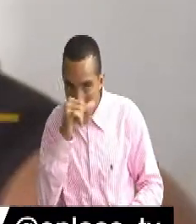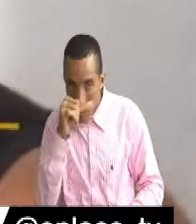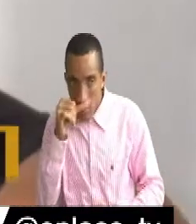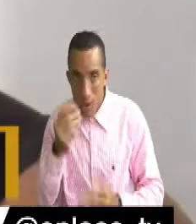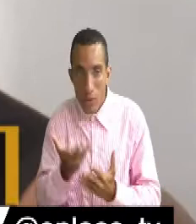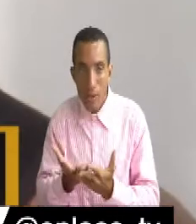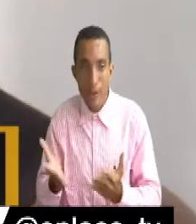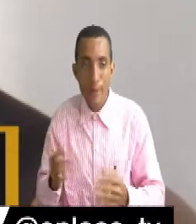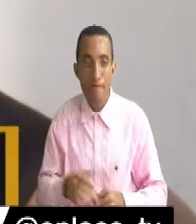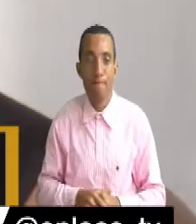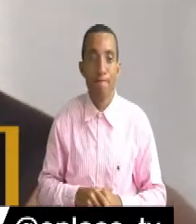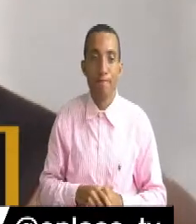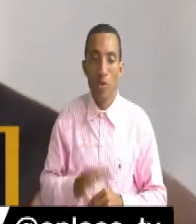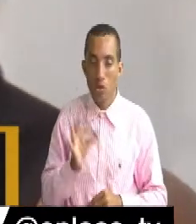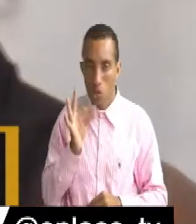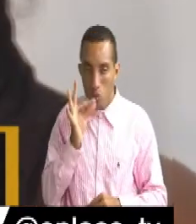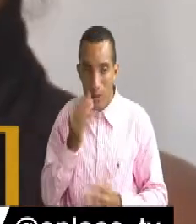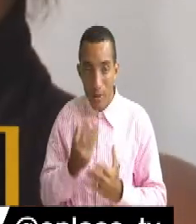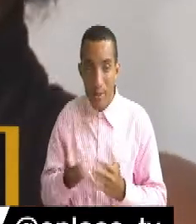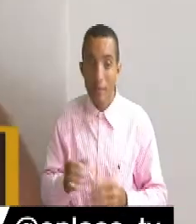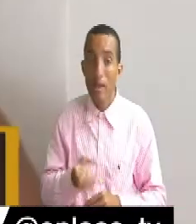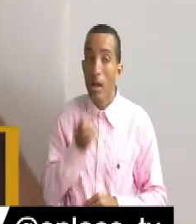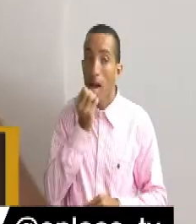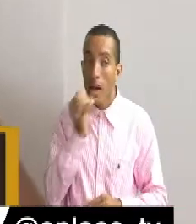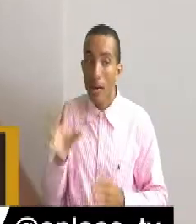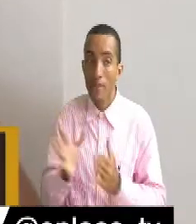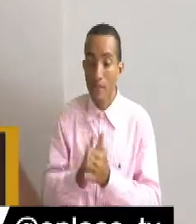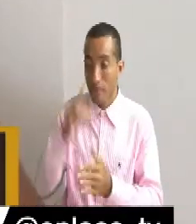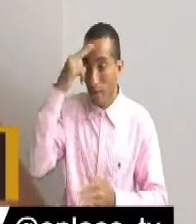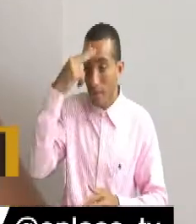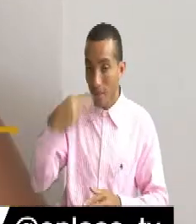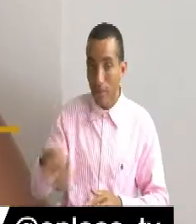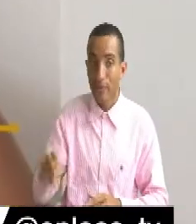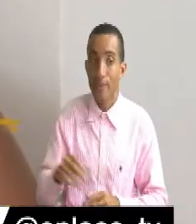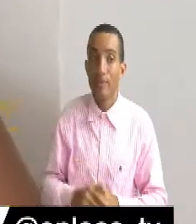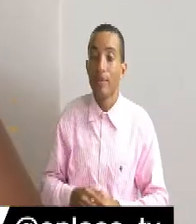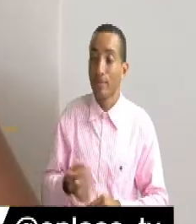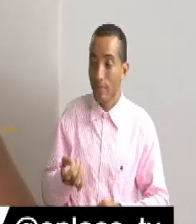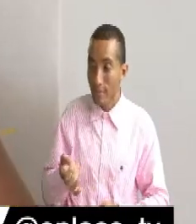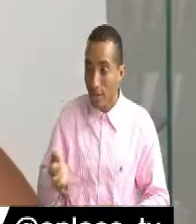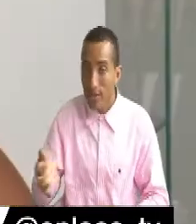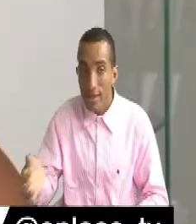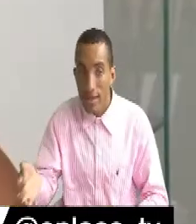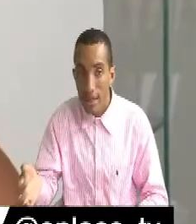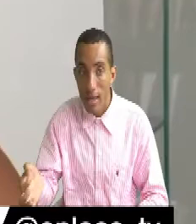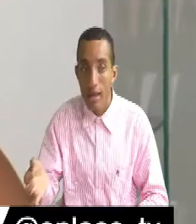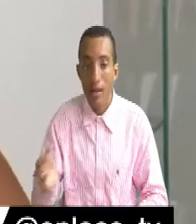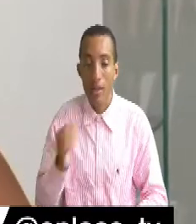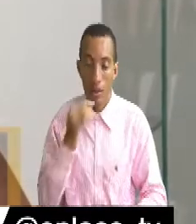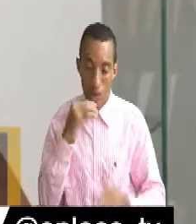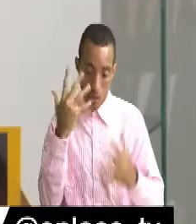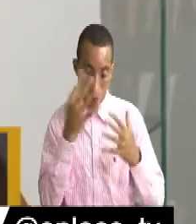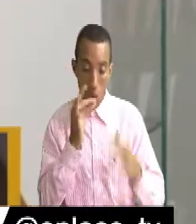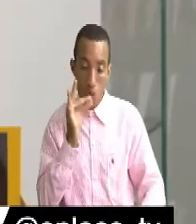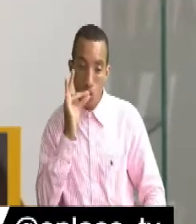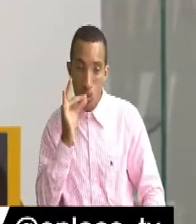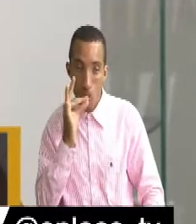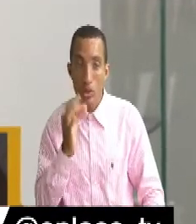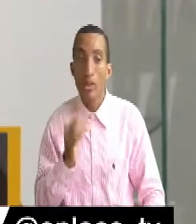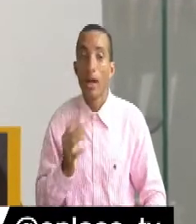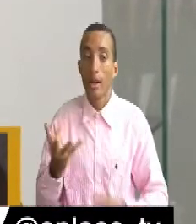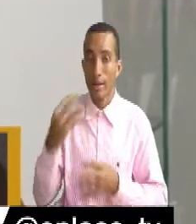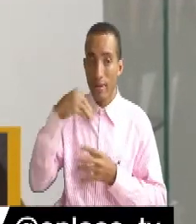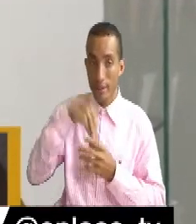Esa mujer hizo una grave denuncia. Asegura que a su hijo menor de edad le han ofrecido sustancias psicoactivas al interior de una institución